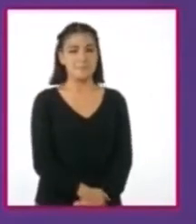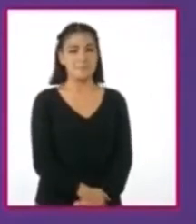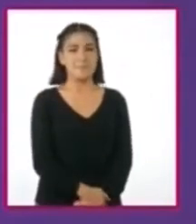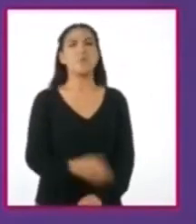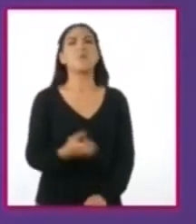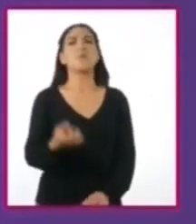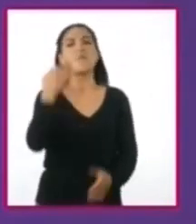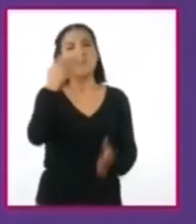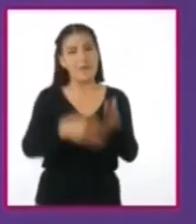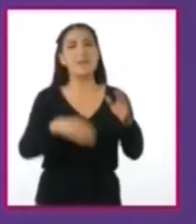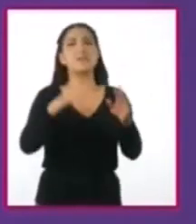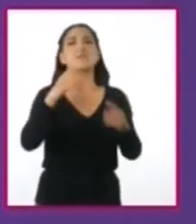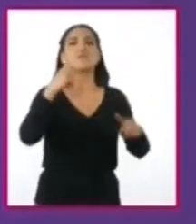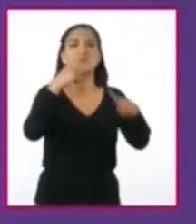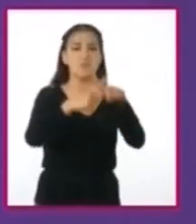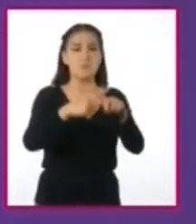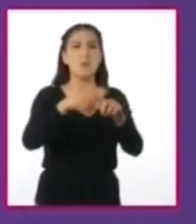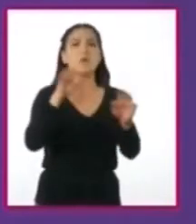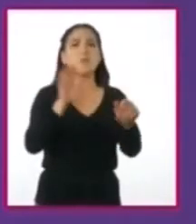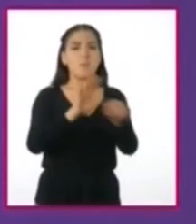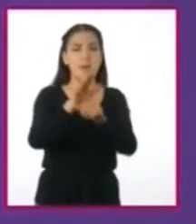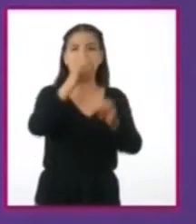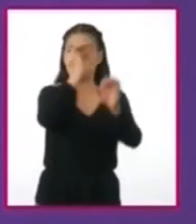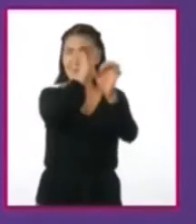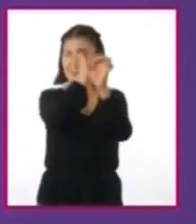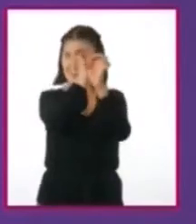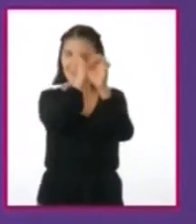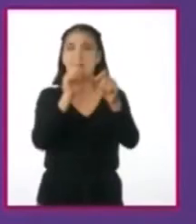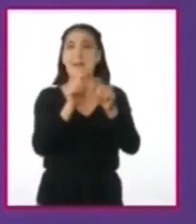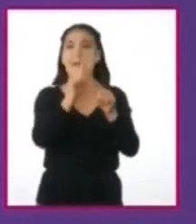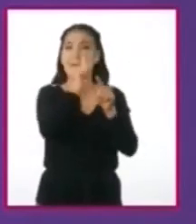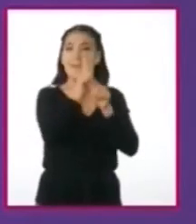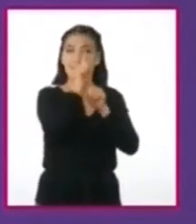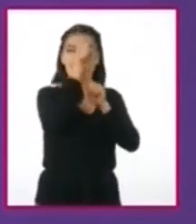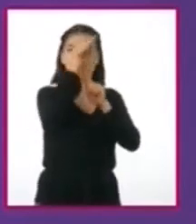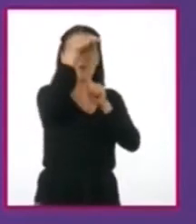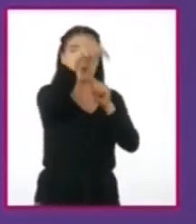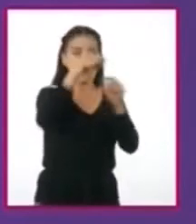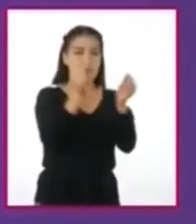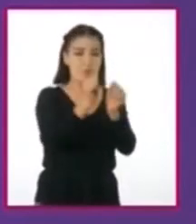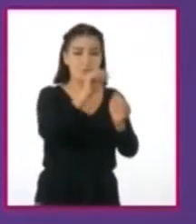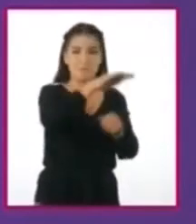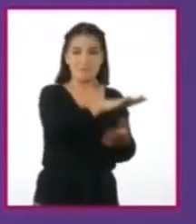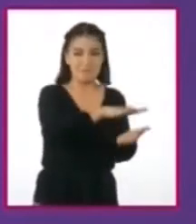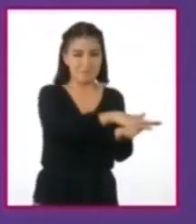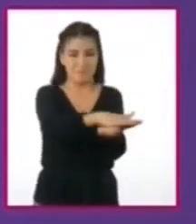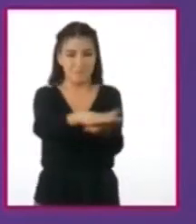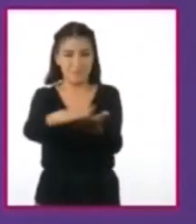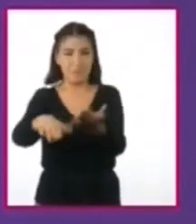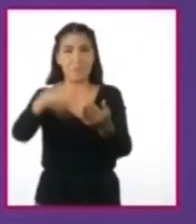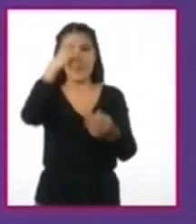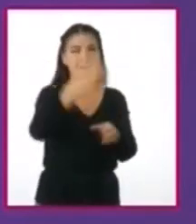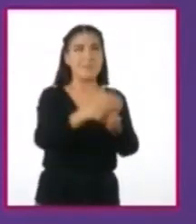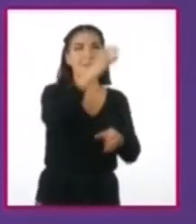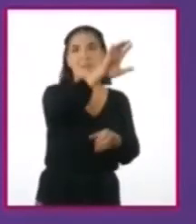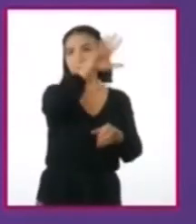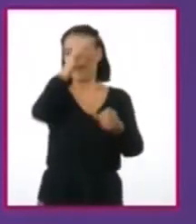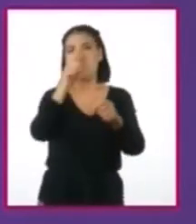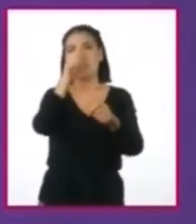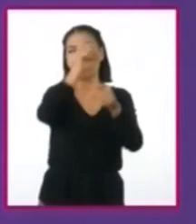Falta sumarle la altura que hay del ojo del estudiante al piso para saber la altura completa del poste.